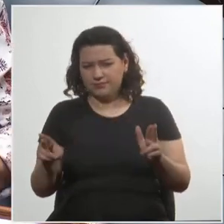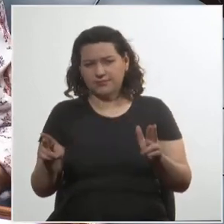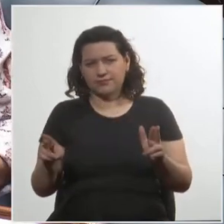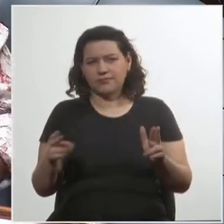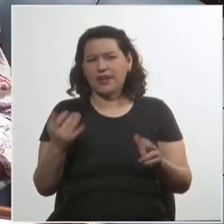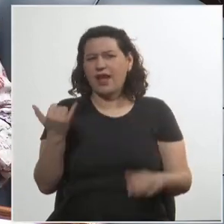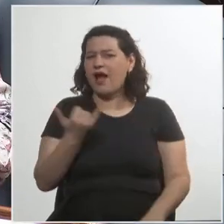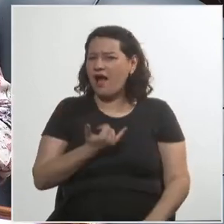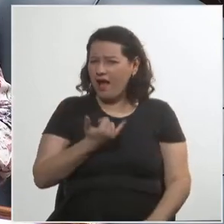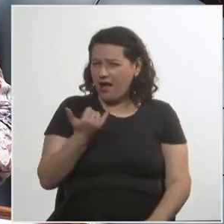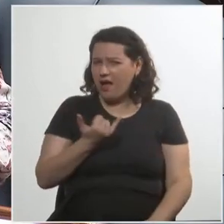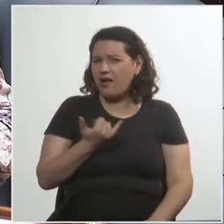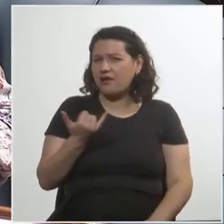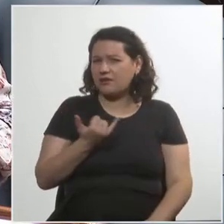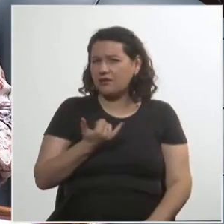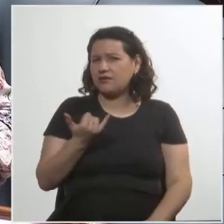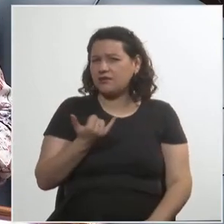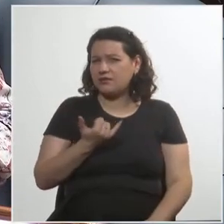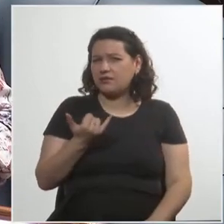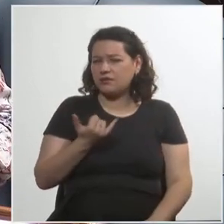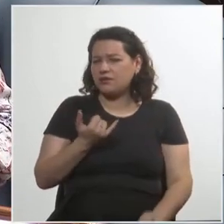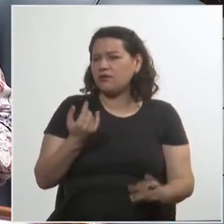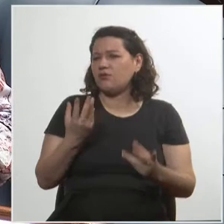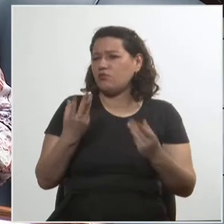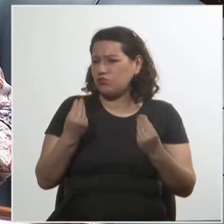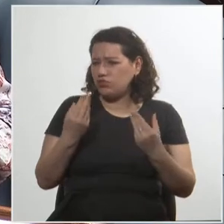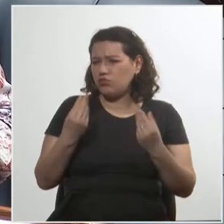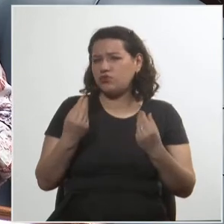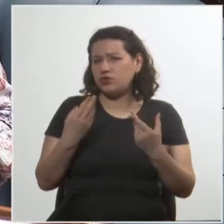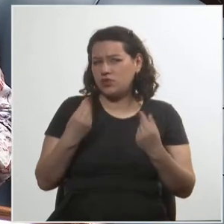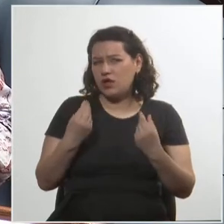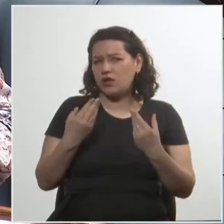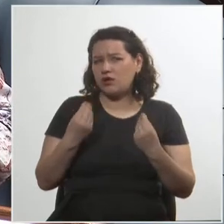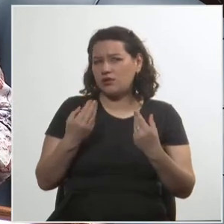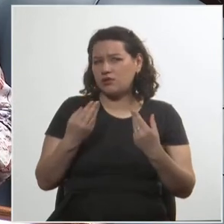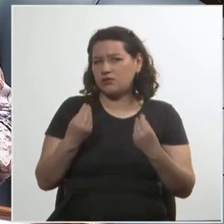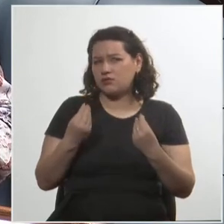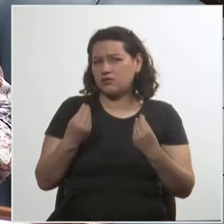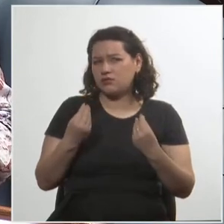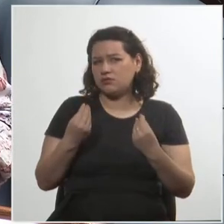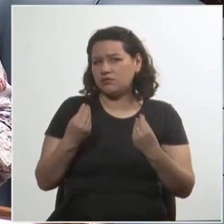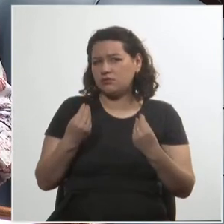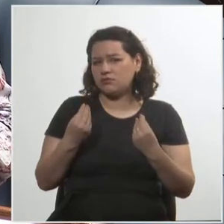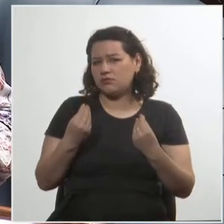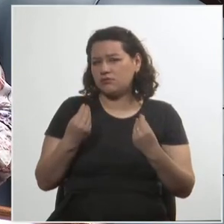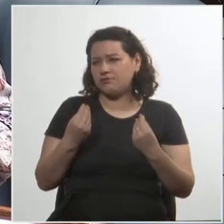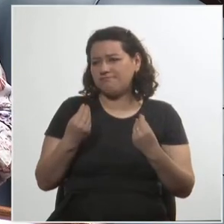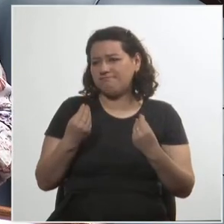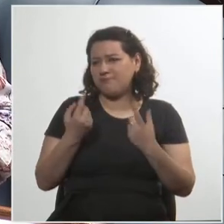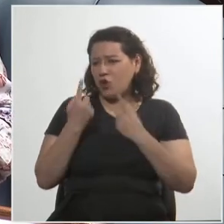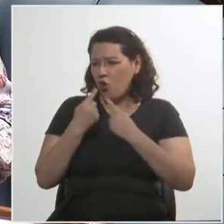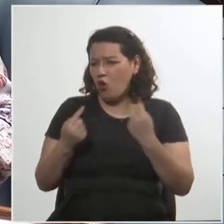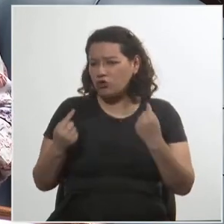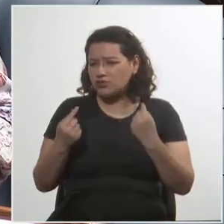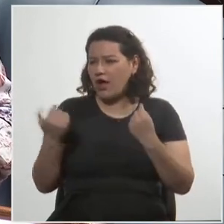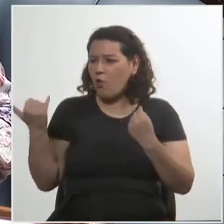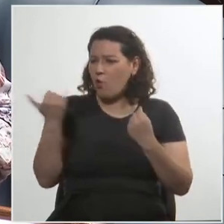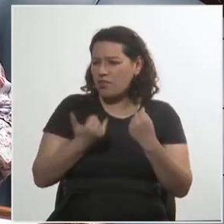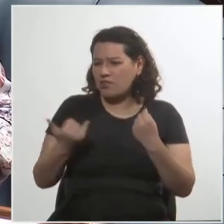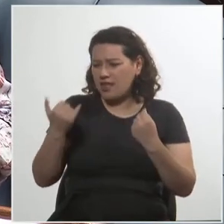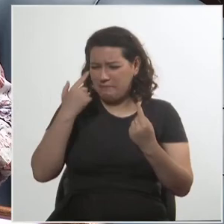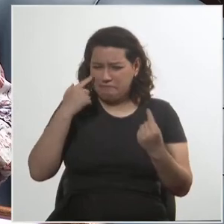y ahí hay varias consideraciones que a mí me resultan no sé si contradictorias o raras